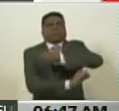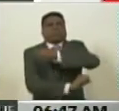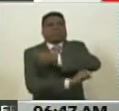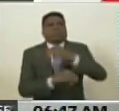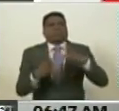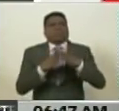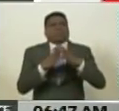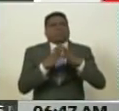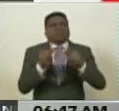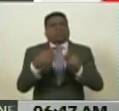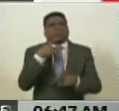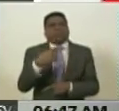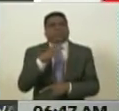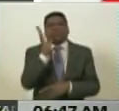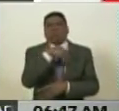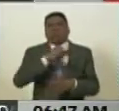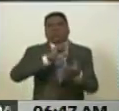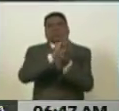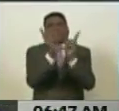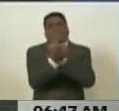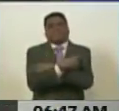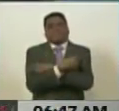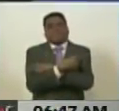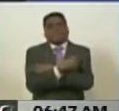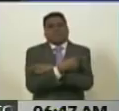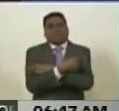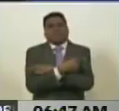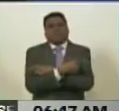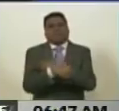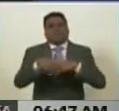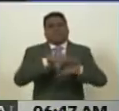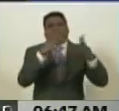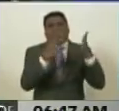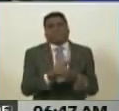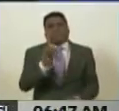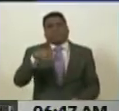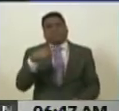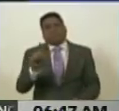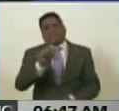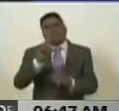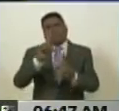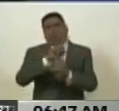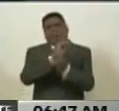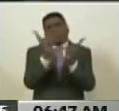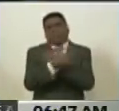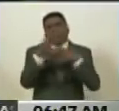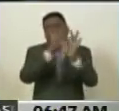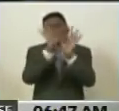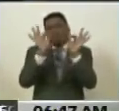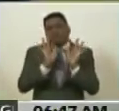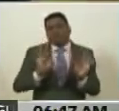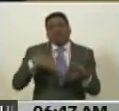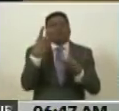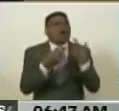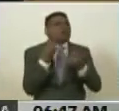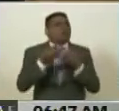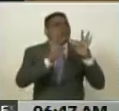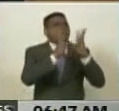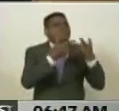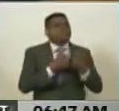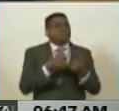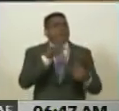Concomercio, que dice que no hay que cambiar ministro, sino cambiar el modelo económico. ¿Qué decirle a la persona, al sector opositor, que cree que tiene que haber en el país un cambio